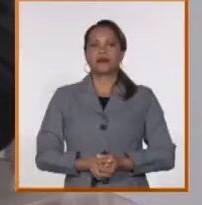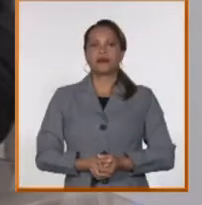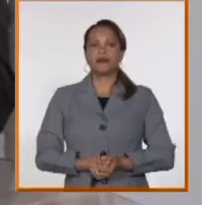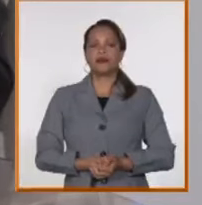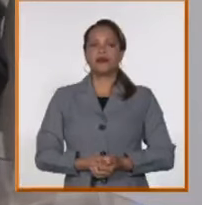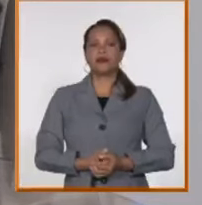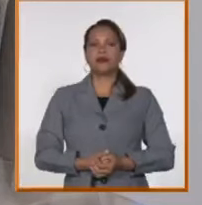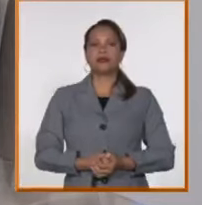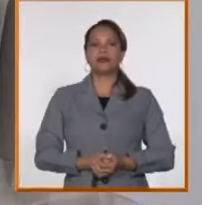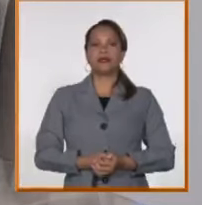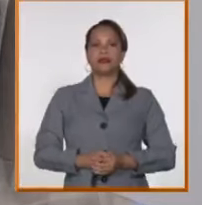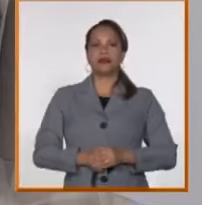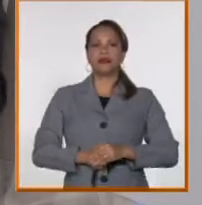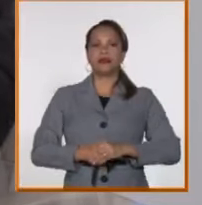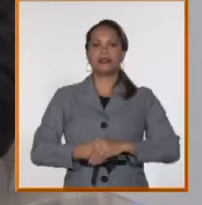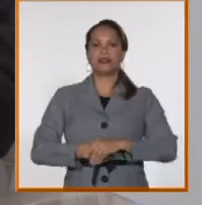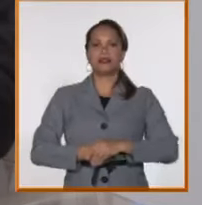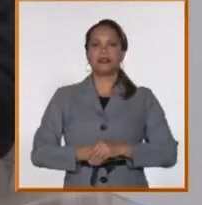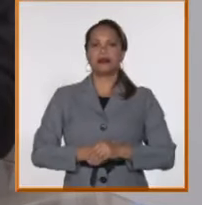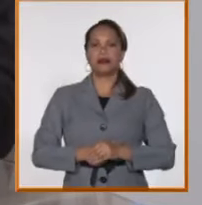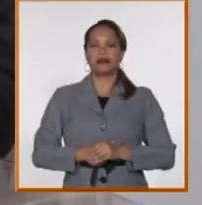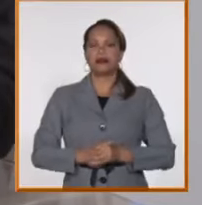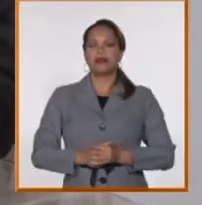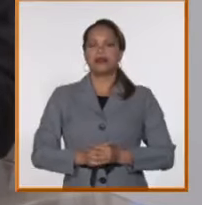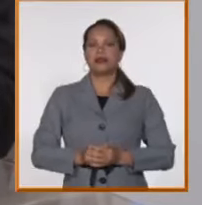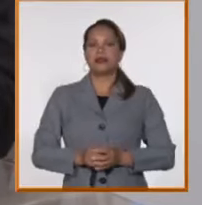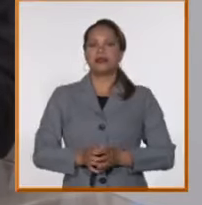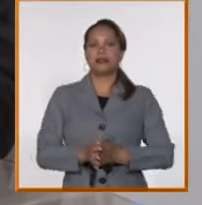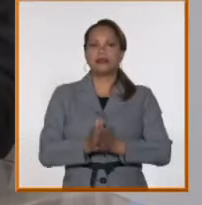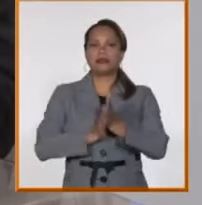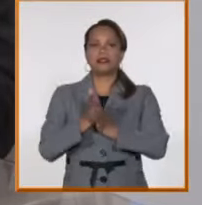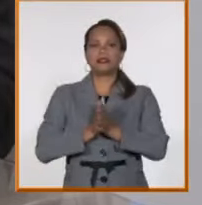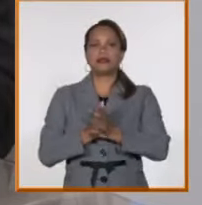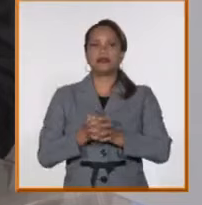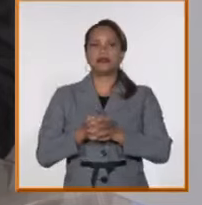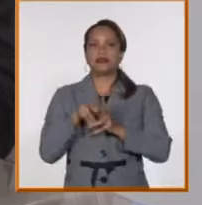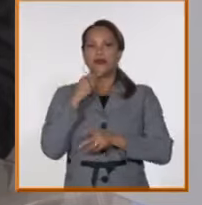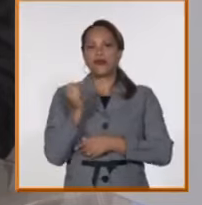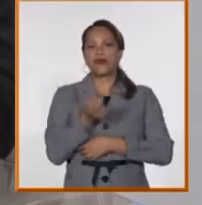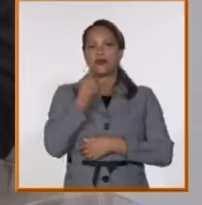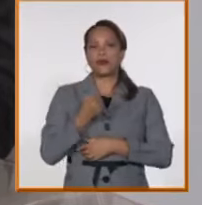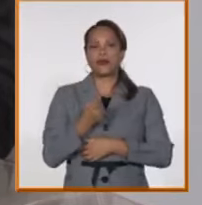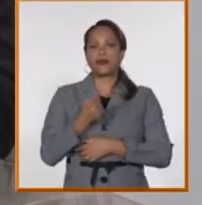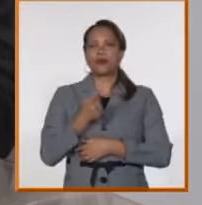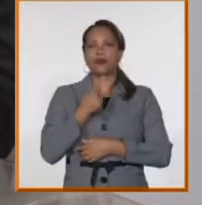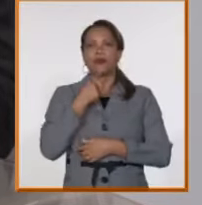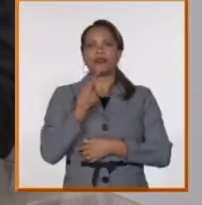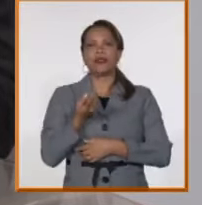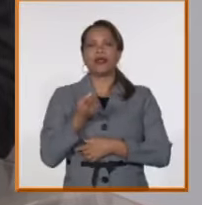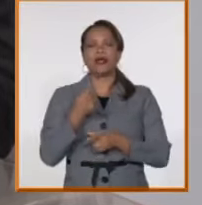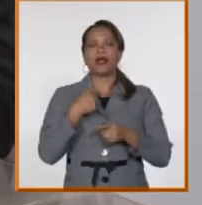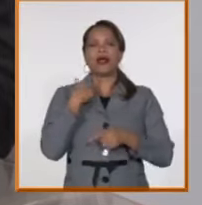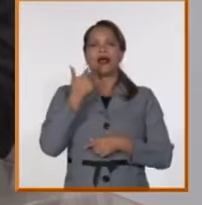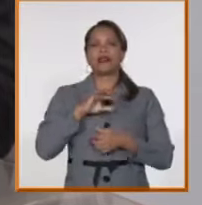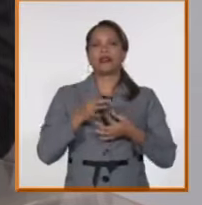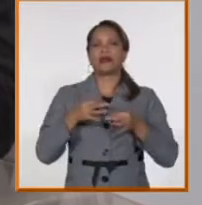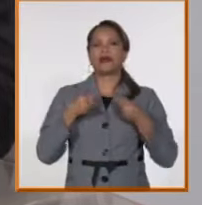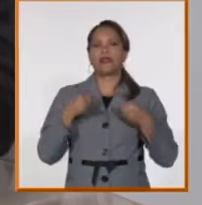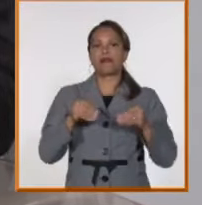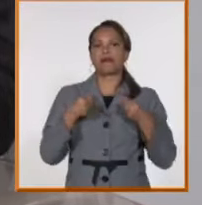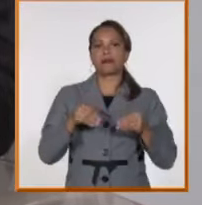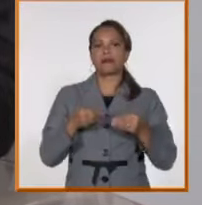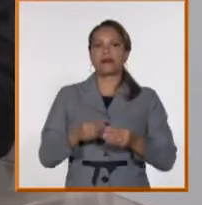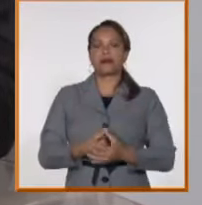tava la de talabartería mobiliario una de pinturas y barnices una de fósforo y velas una de de artículos plásticos y una de